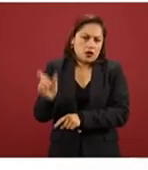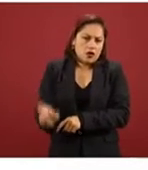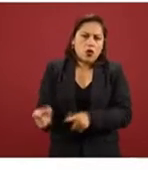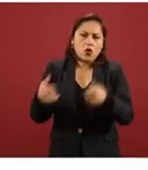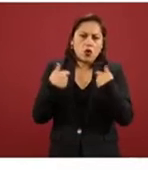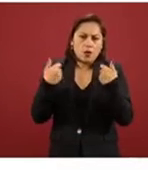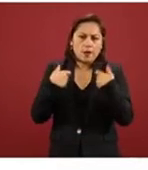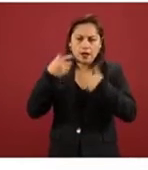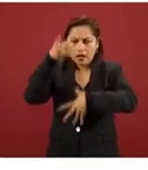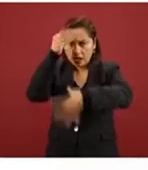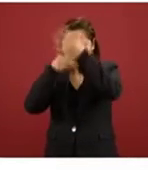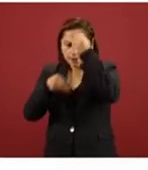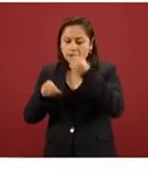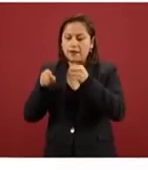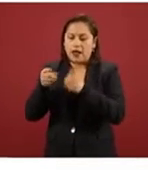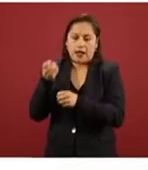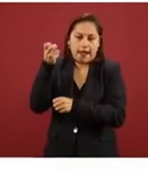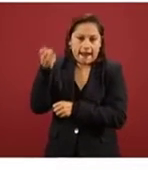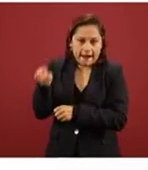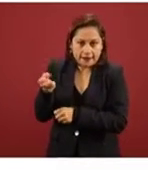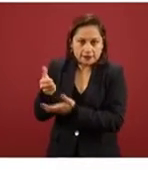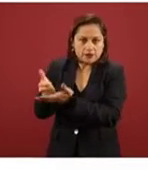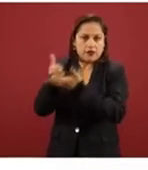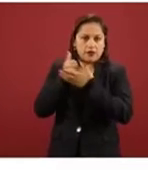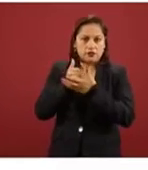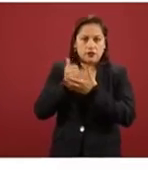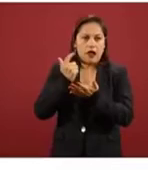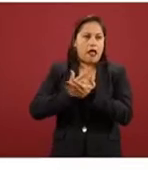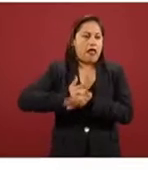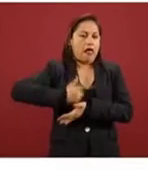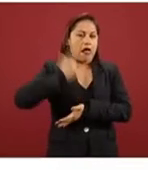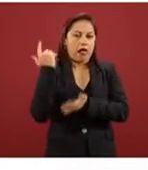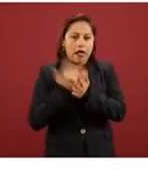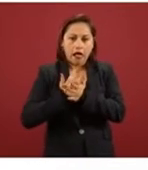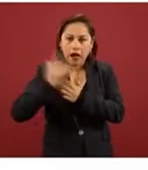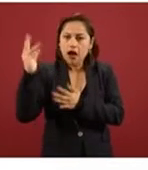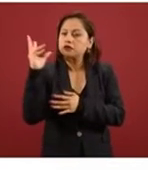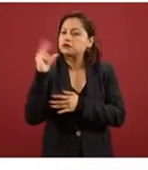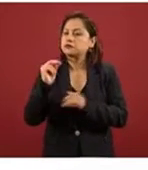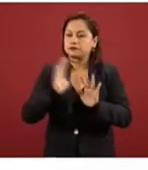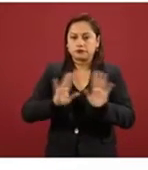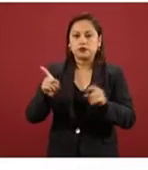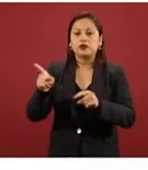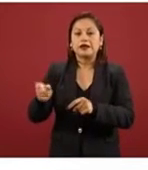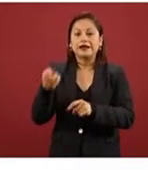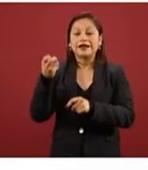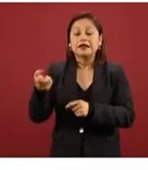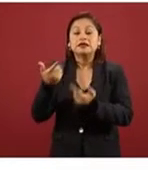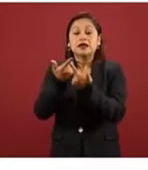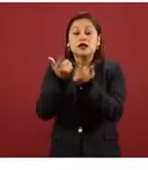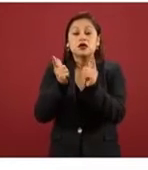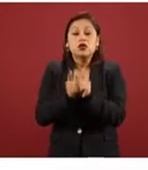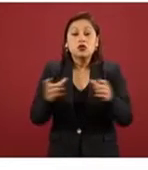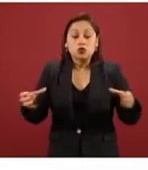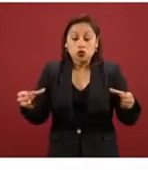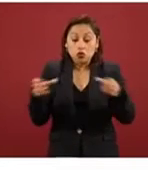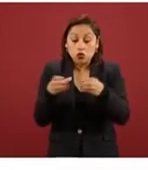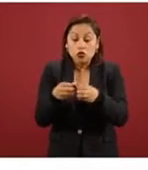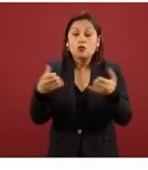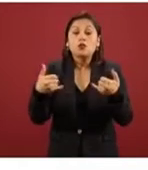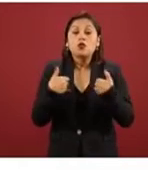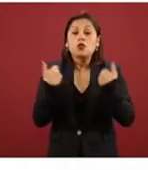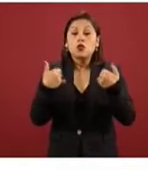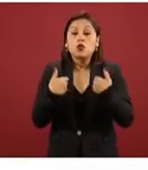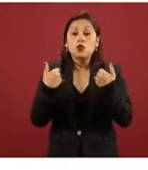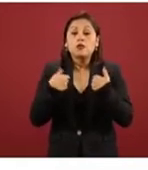para atender de mejor forma la protección civil. Es una red de jóvenes que nadie como